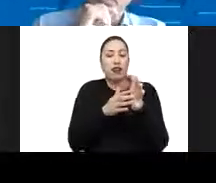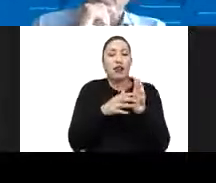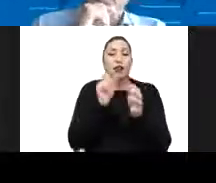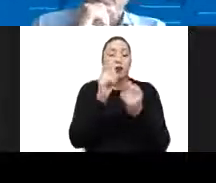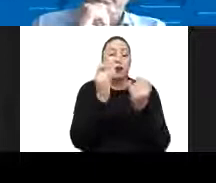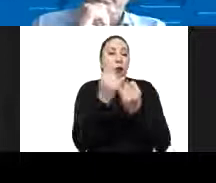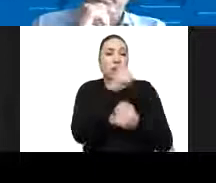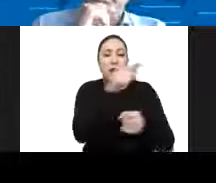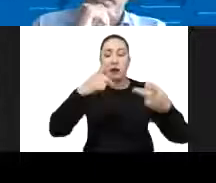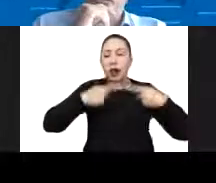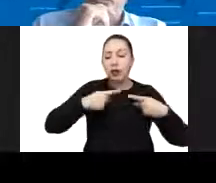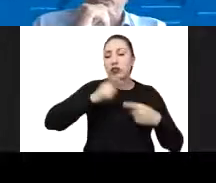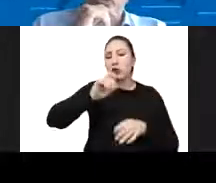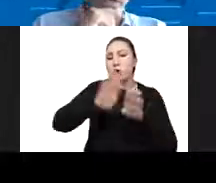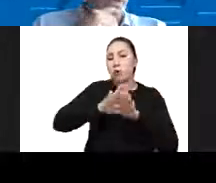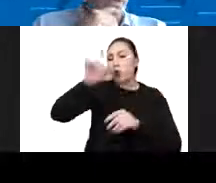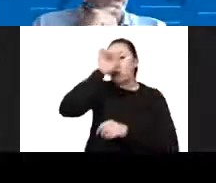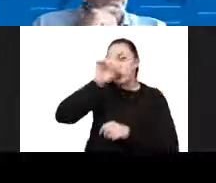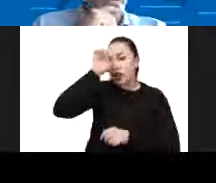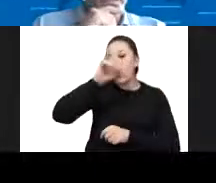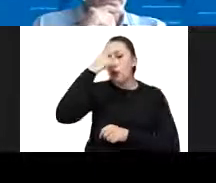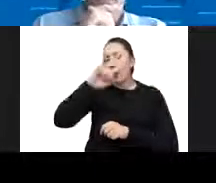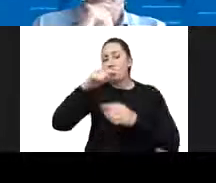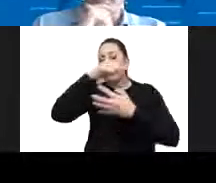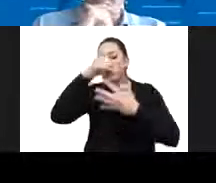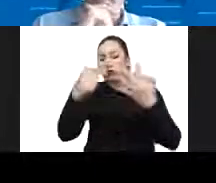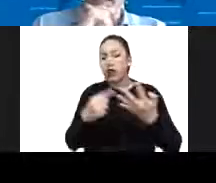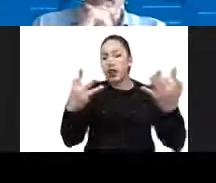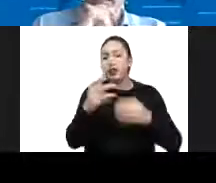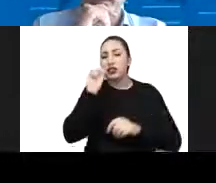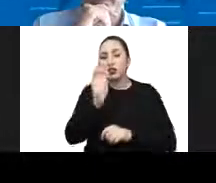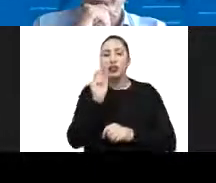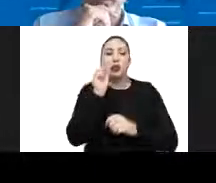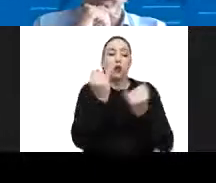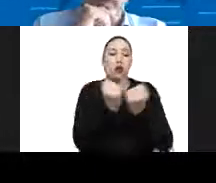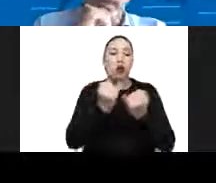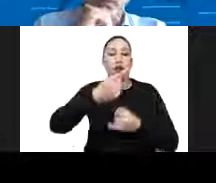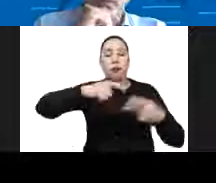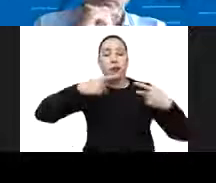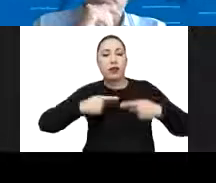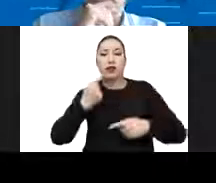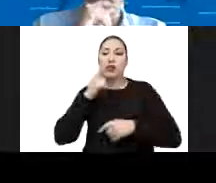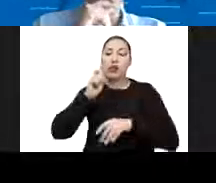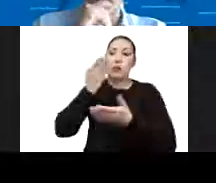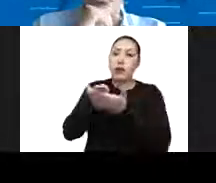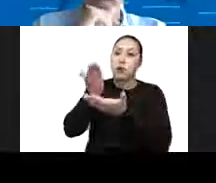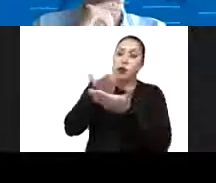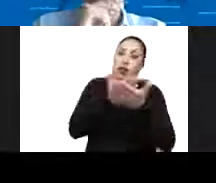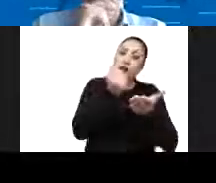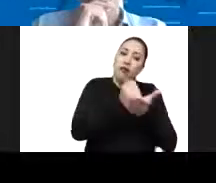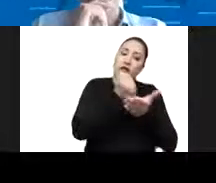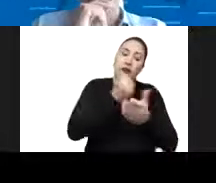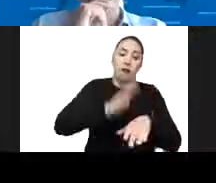concientización, trabajo mucho de demanda también dentro del sistema de agua, ¿no? de la